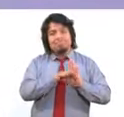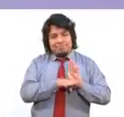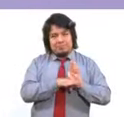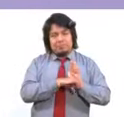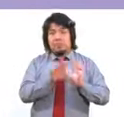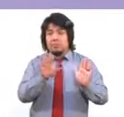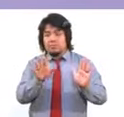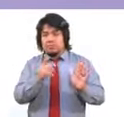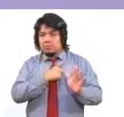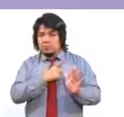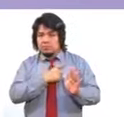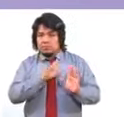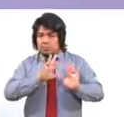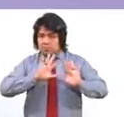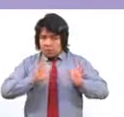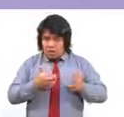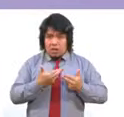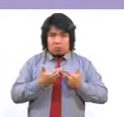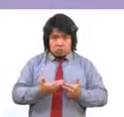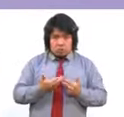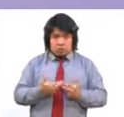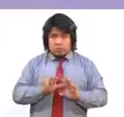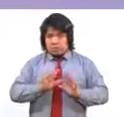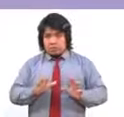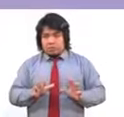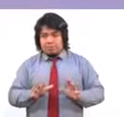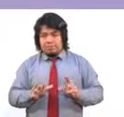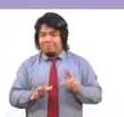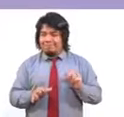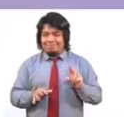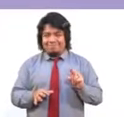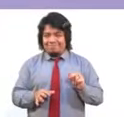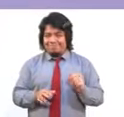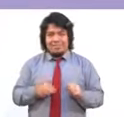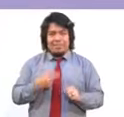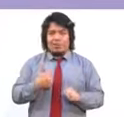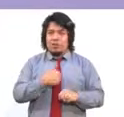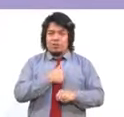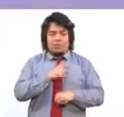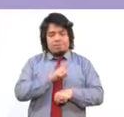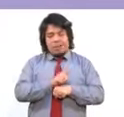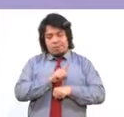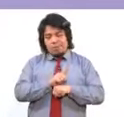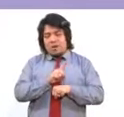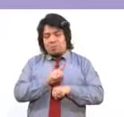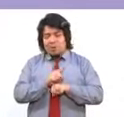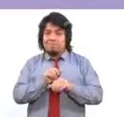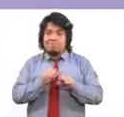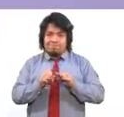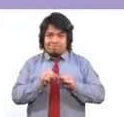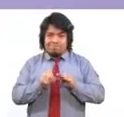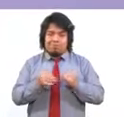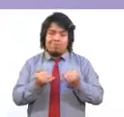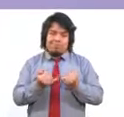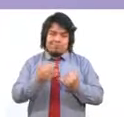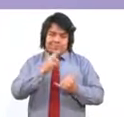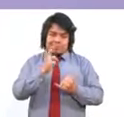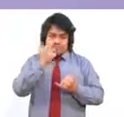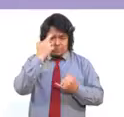pregunta ¿es suficiente? Y la respuesta es no, tenemos que seguir trabajando todos los días. Es igual que en el tema de la